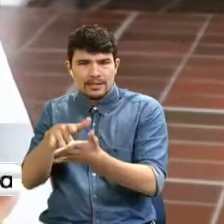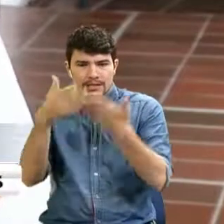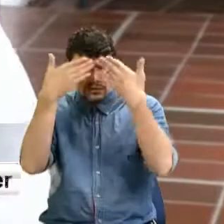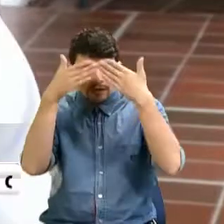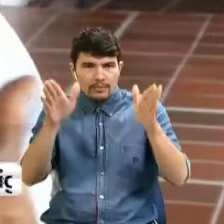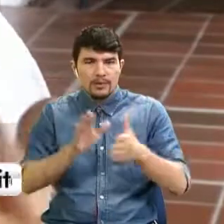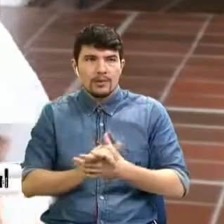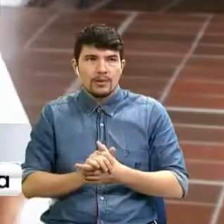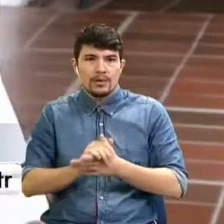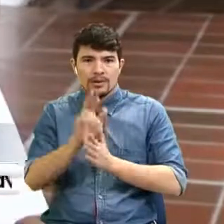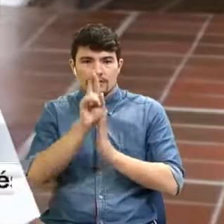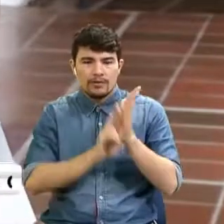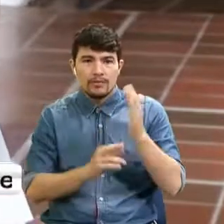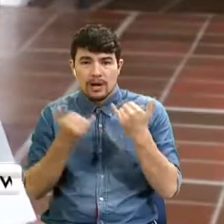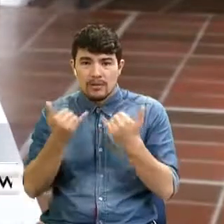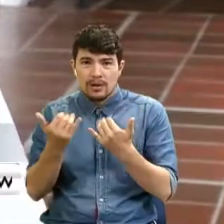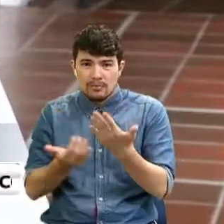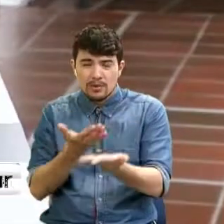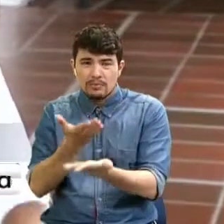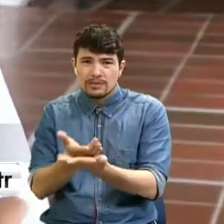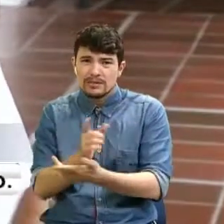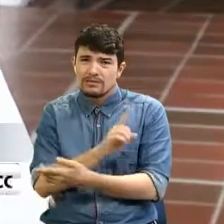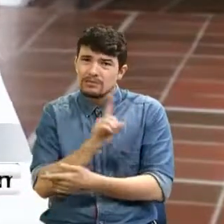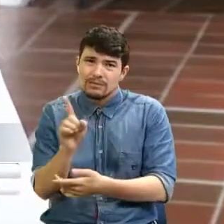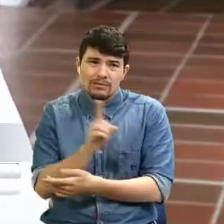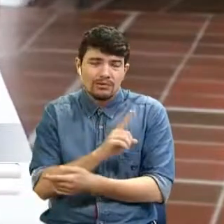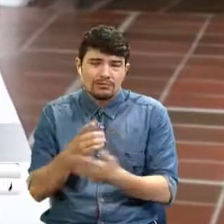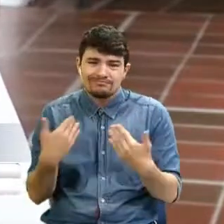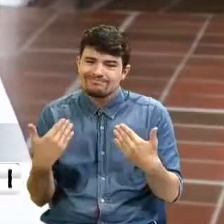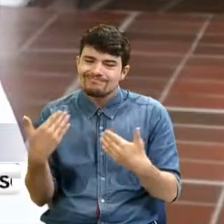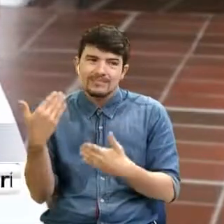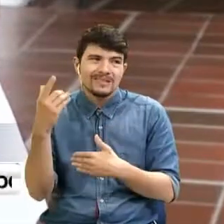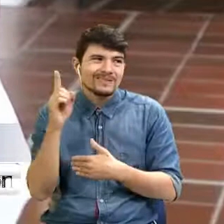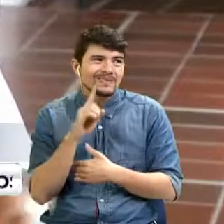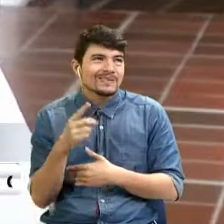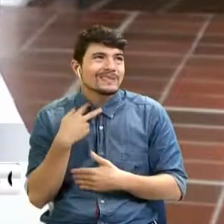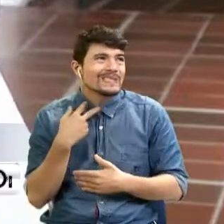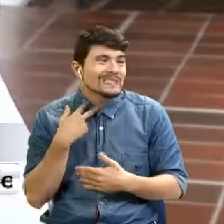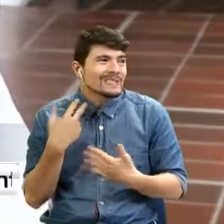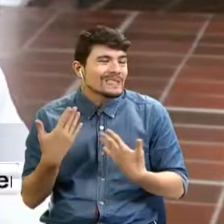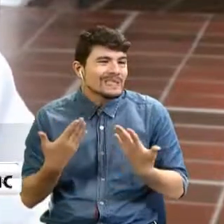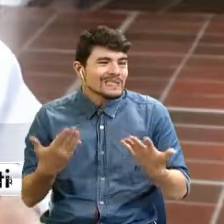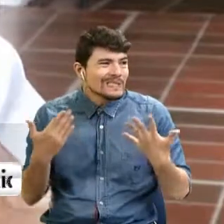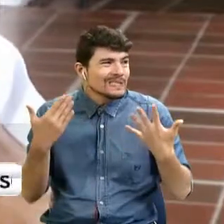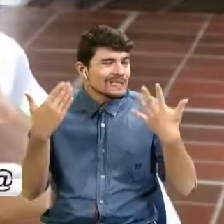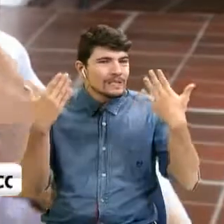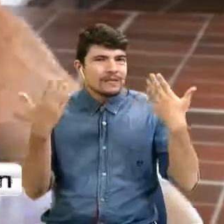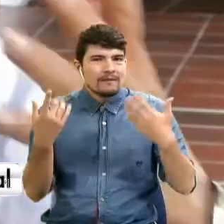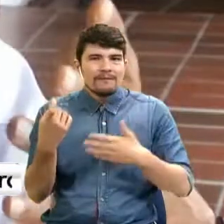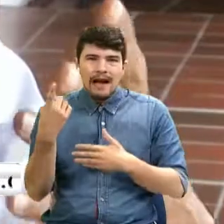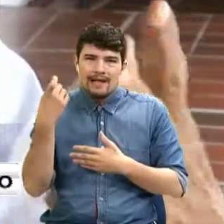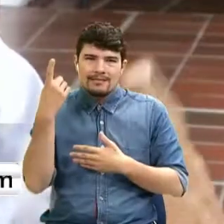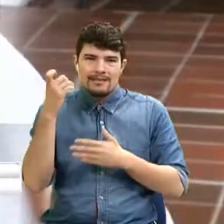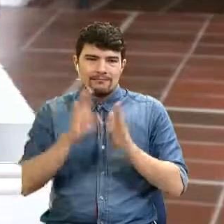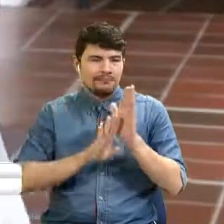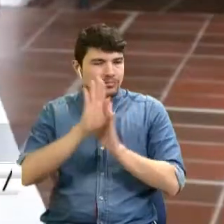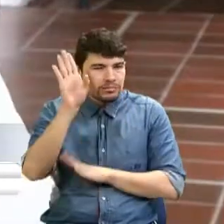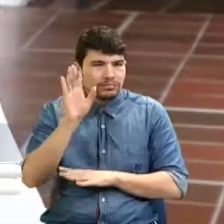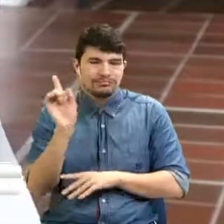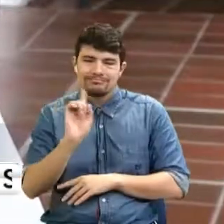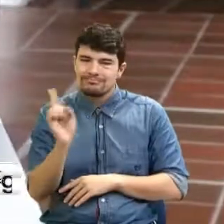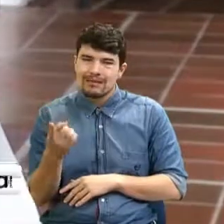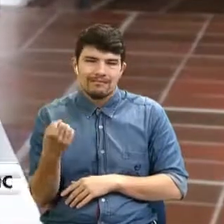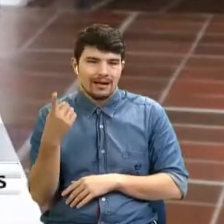la reforma que se ha dado no ha sido lo suficientemente digamos que progrese en ese